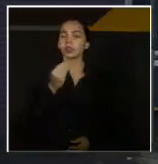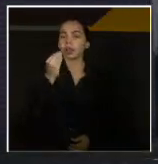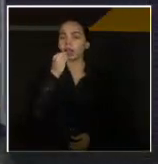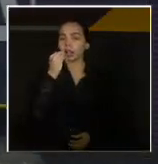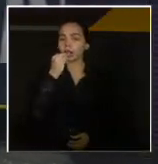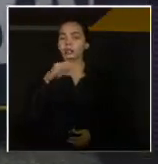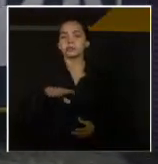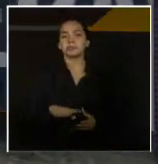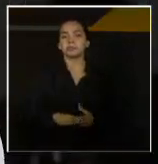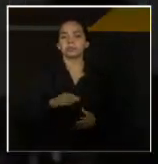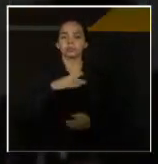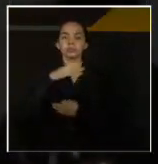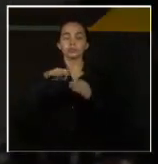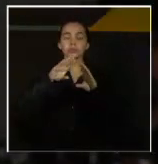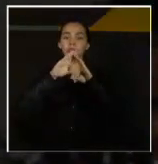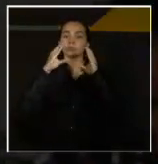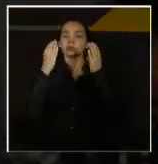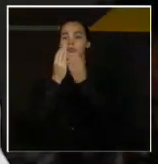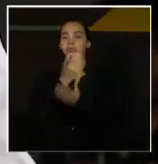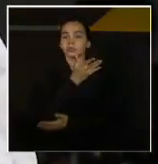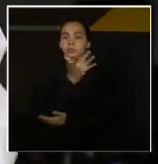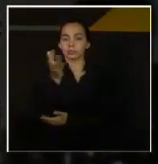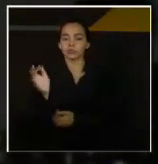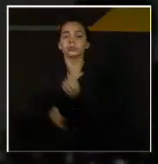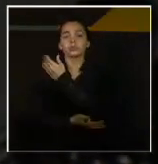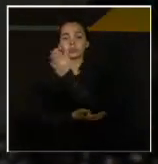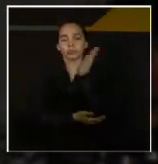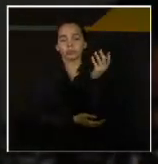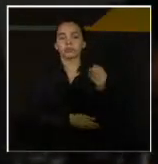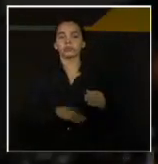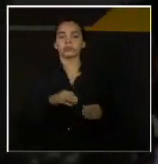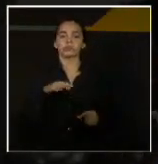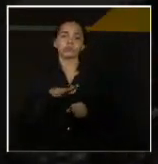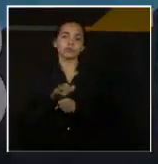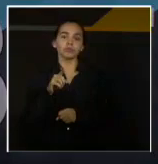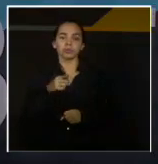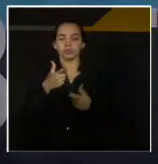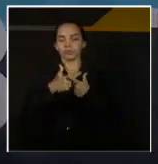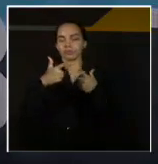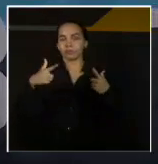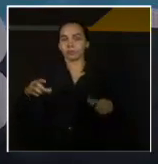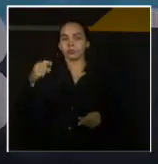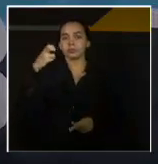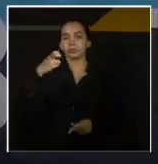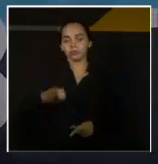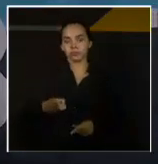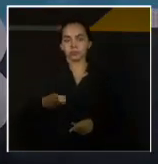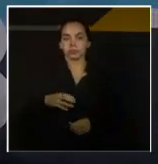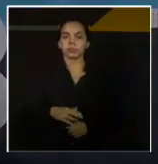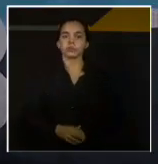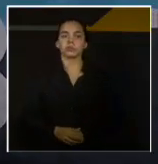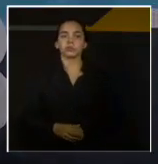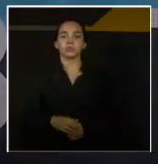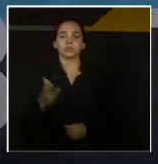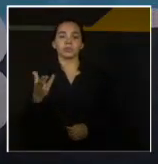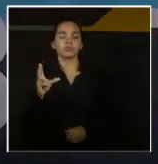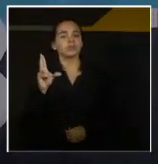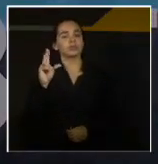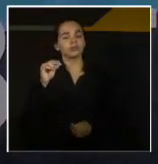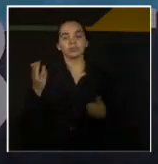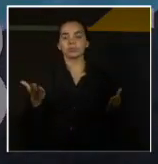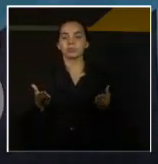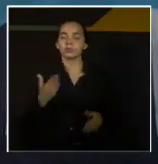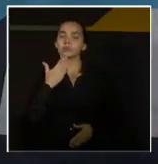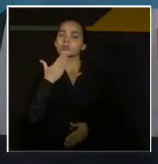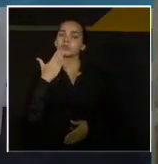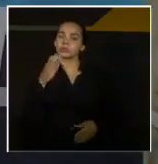con el medio ambiente, con el desarrollo urbano. Cualquier desequilibrio de eso va a inferir en que no se haga un buen desarrollo